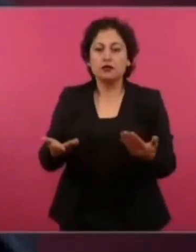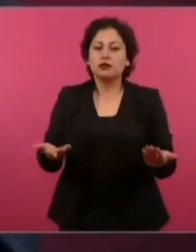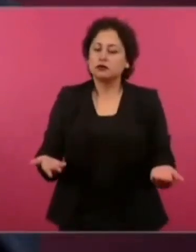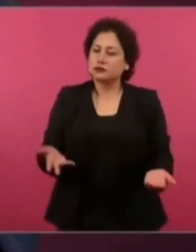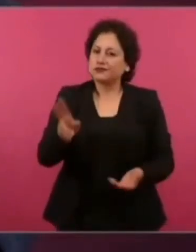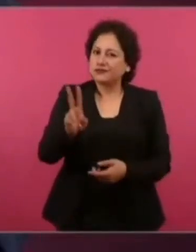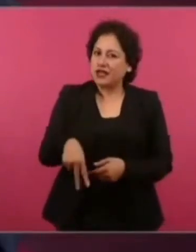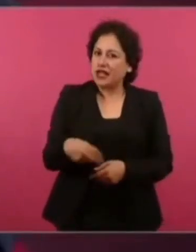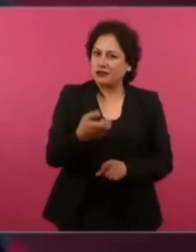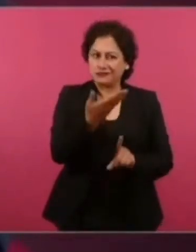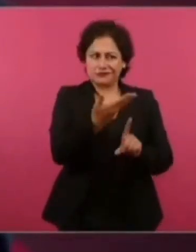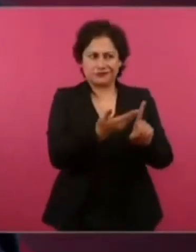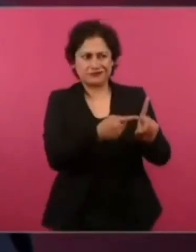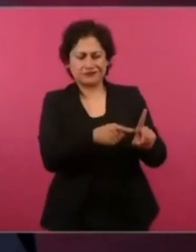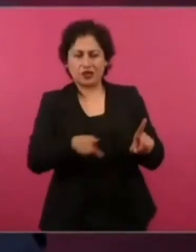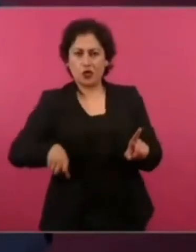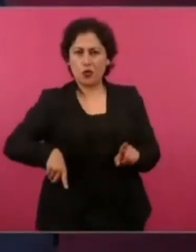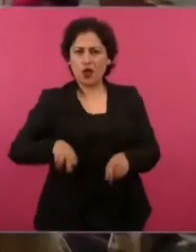completamente